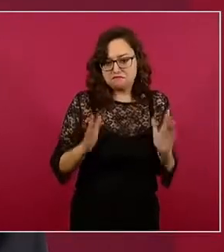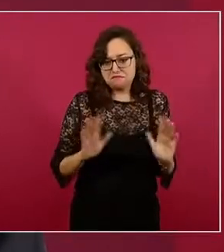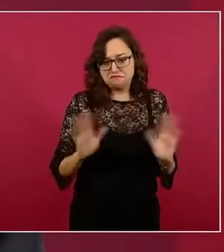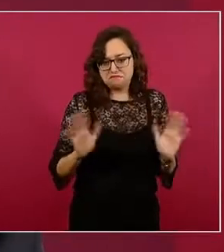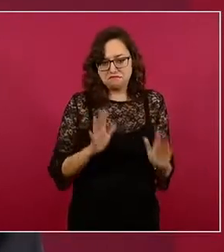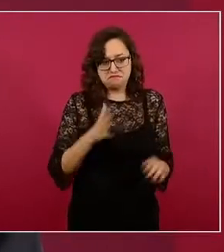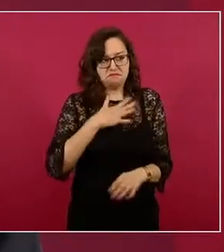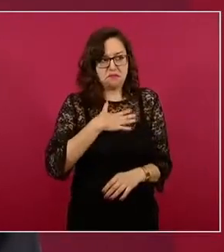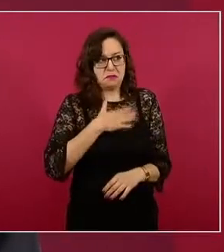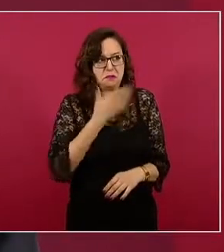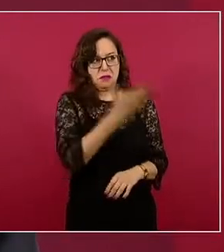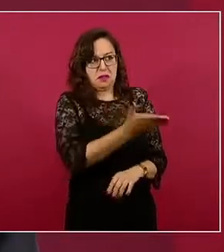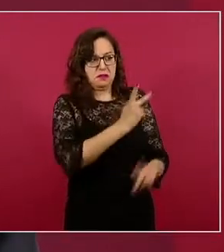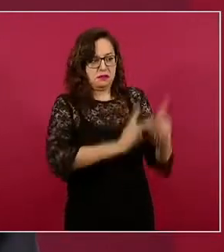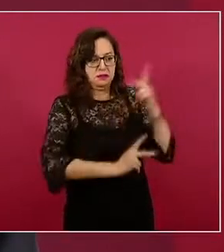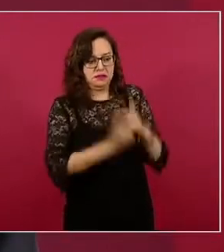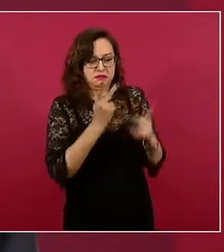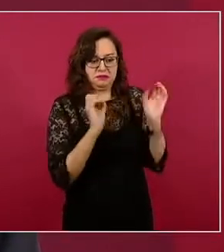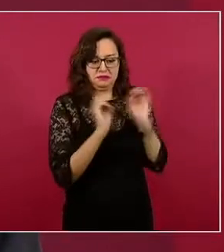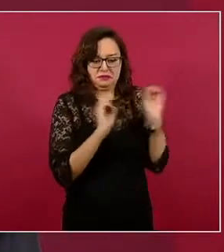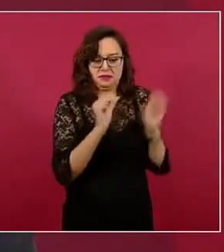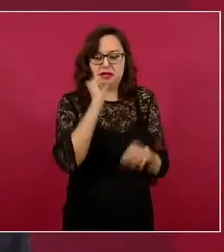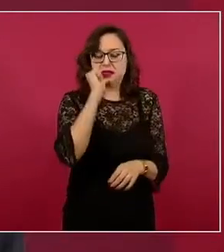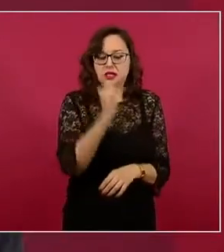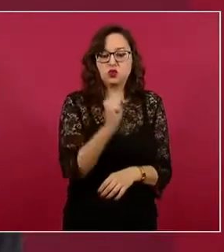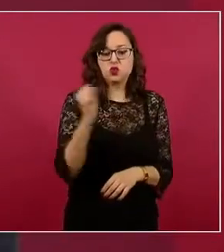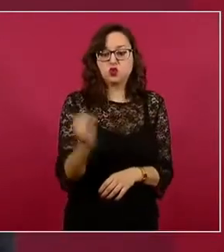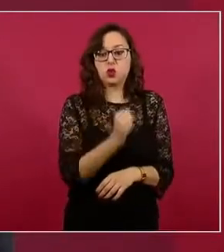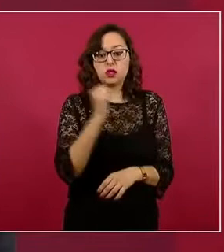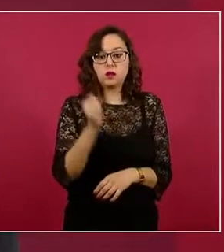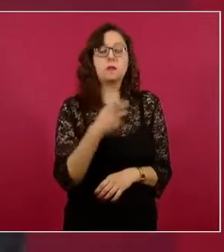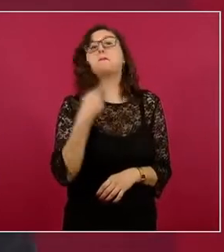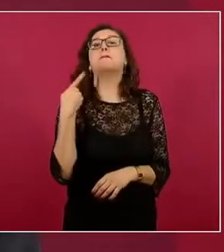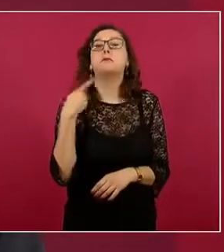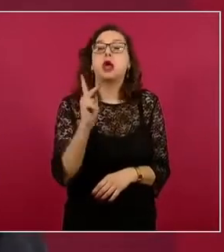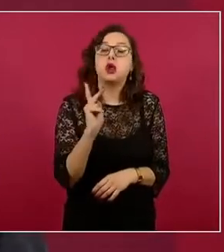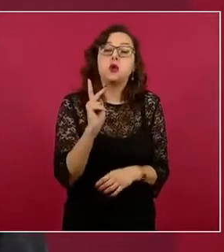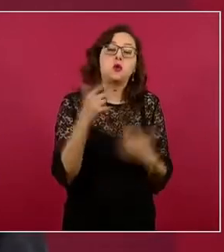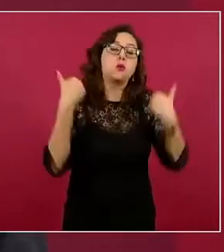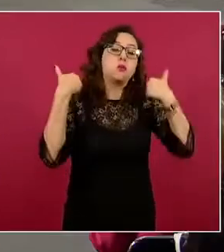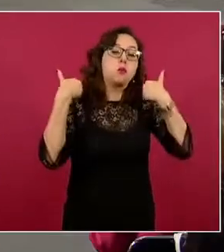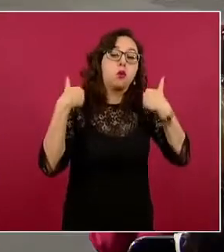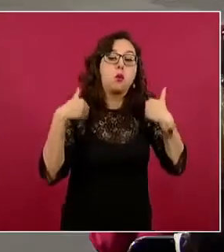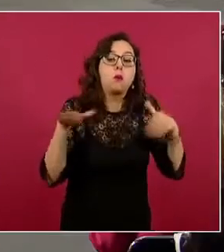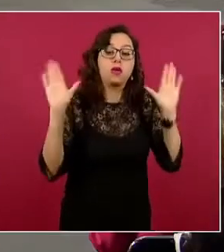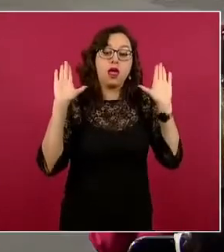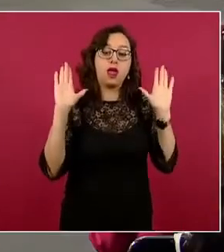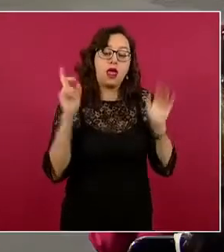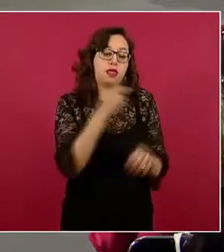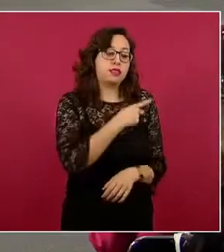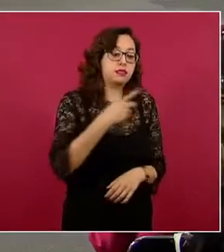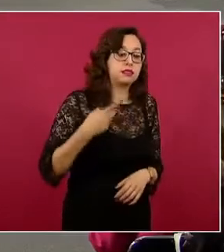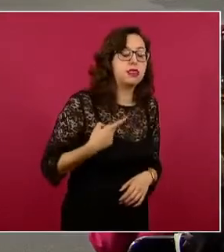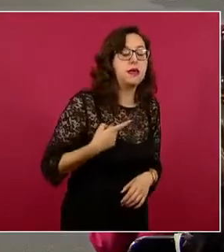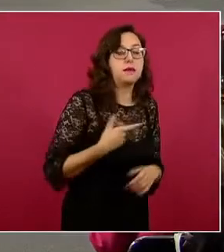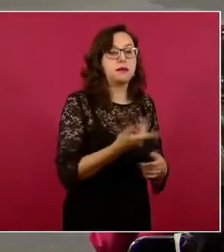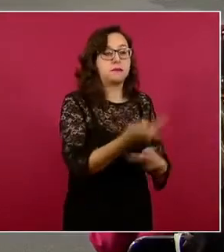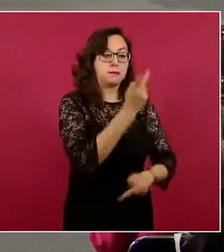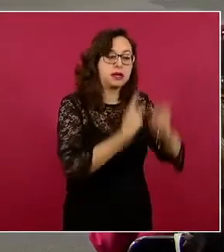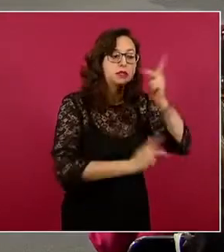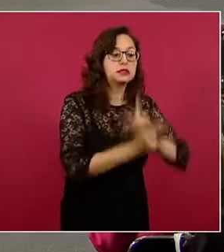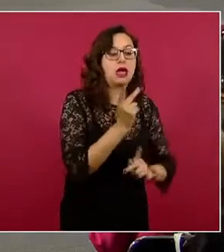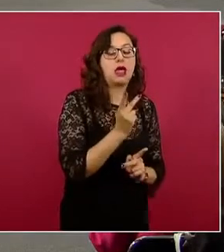deudas económicas, afortunadamente, o las pocas que pueda tener, pues ya mi